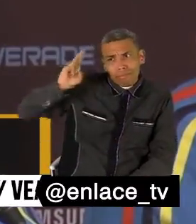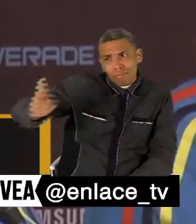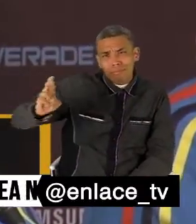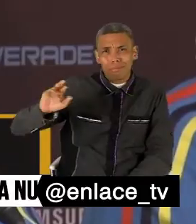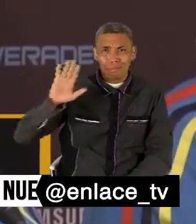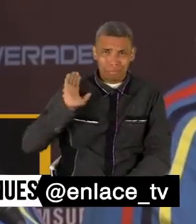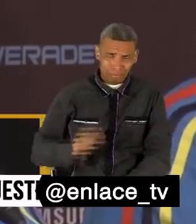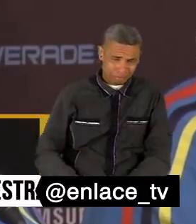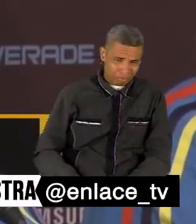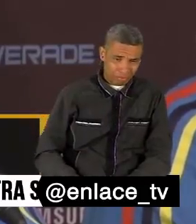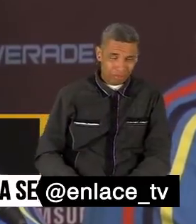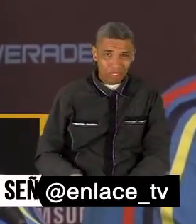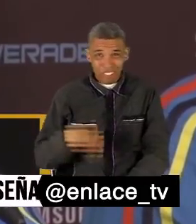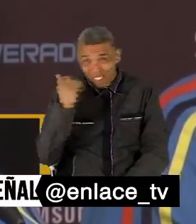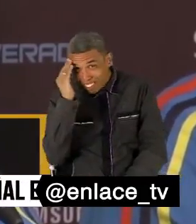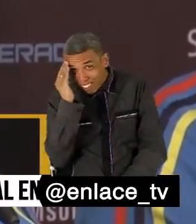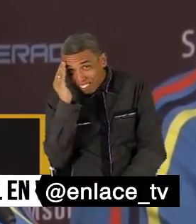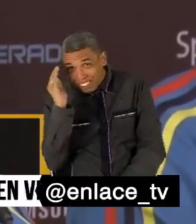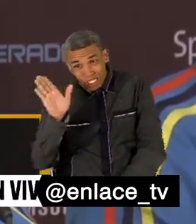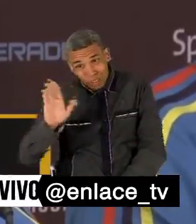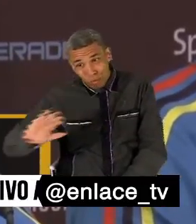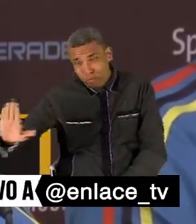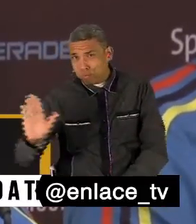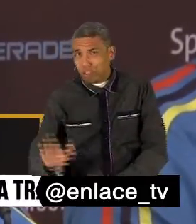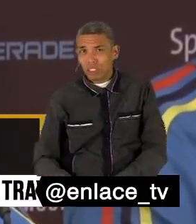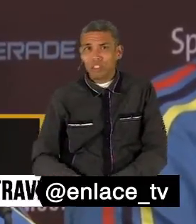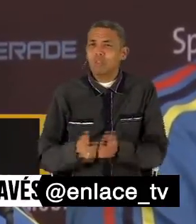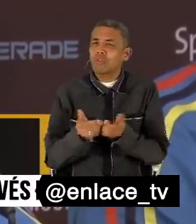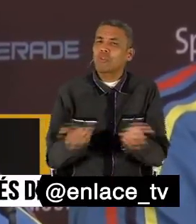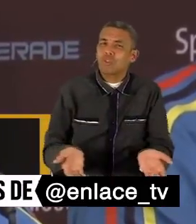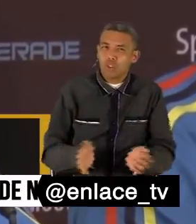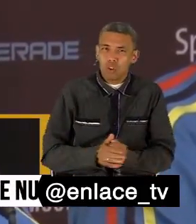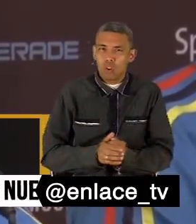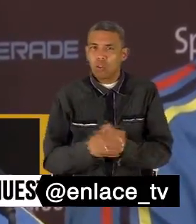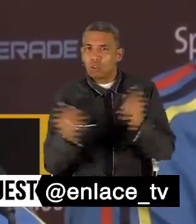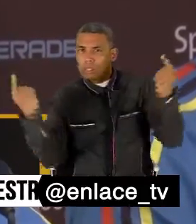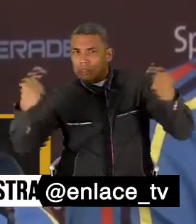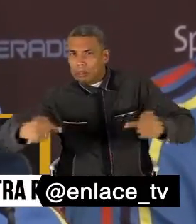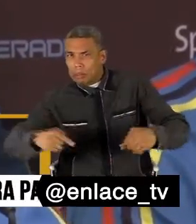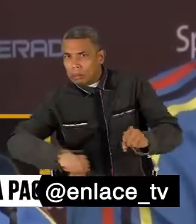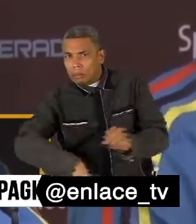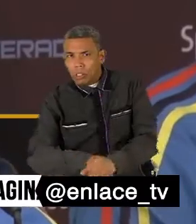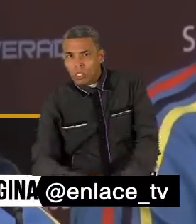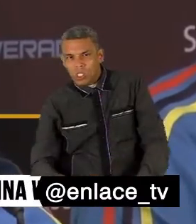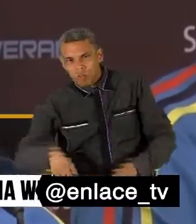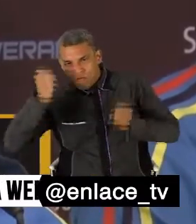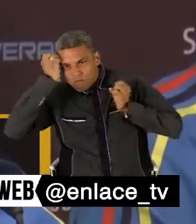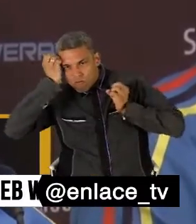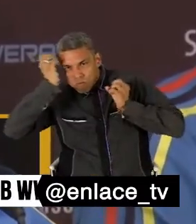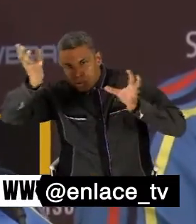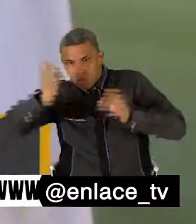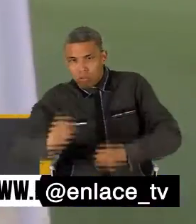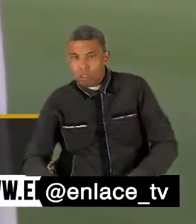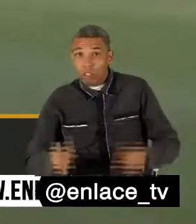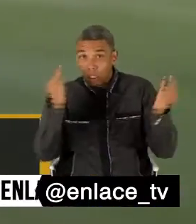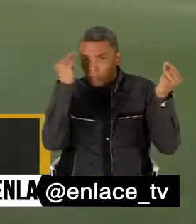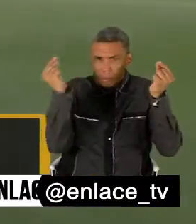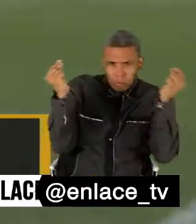ADN, o sea, es una genética de cómo trabaja los partidos, el espíritu combativo, y